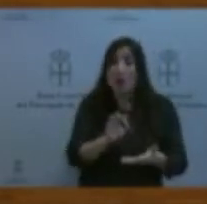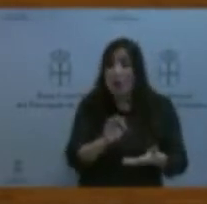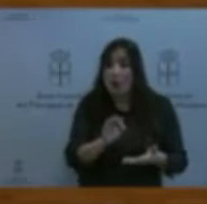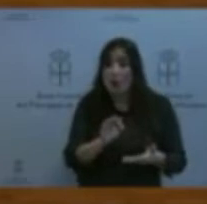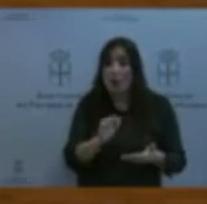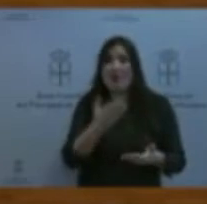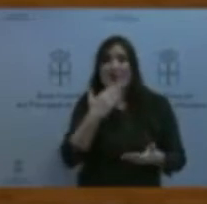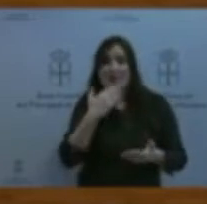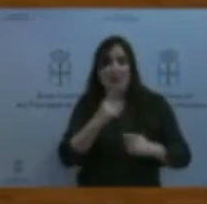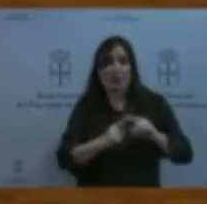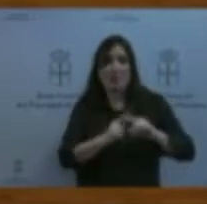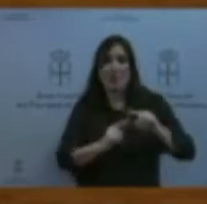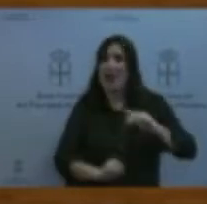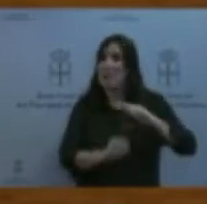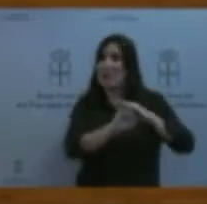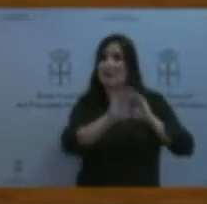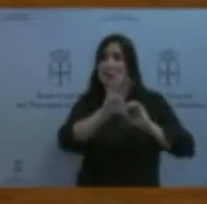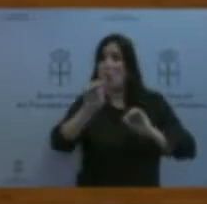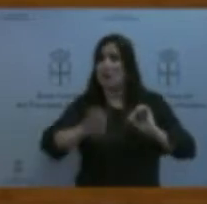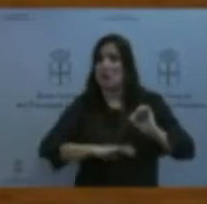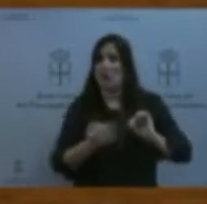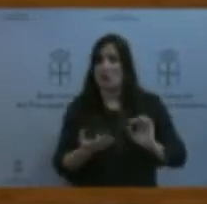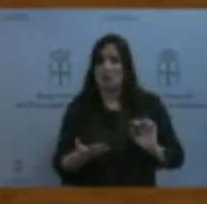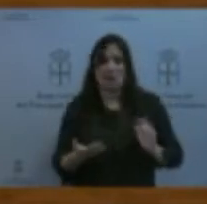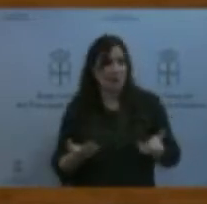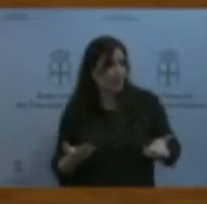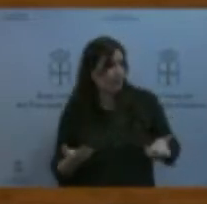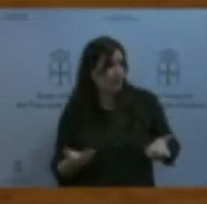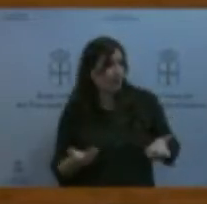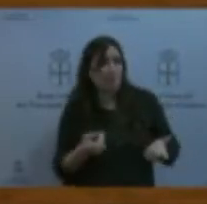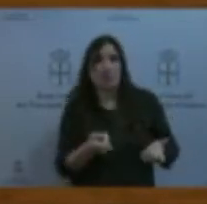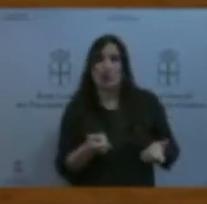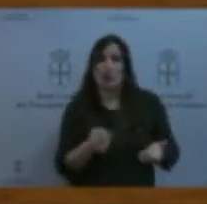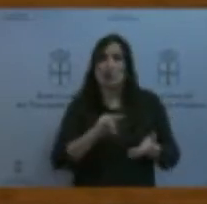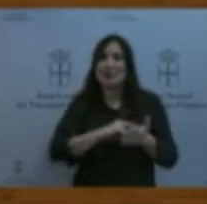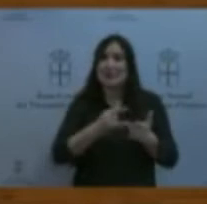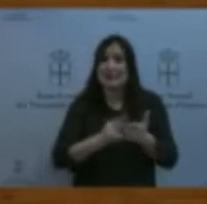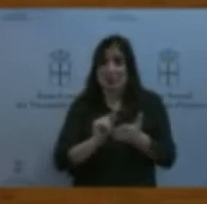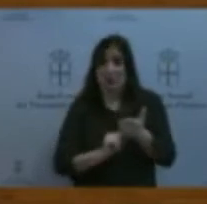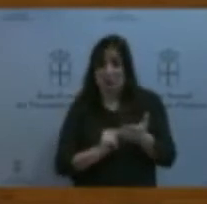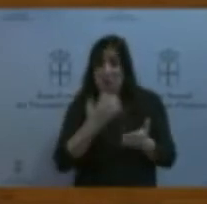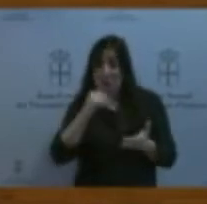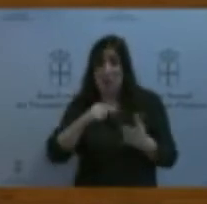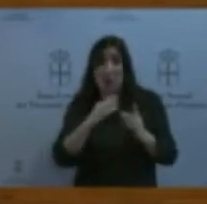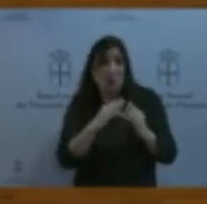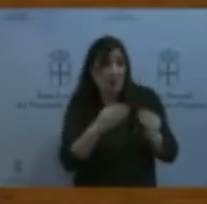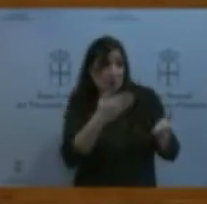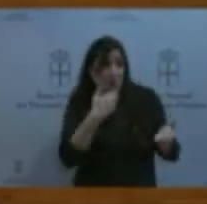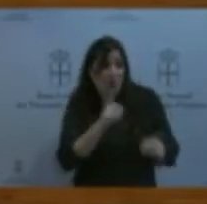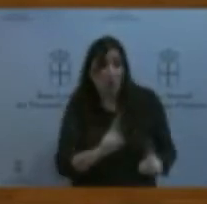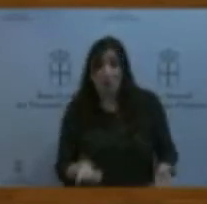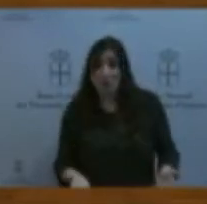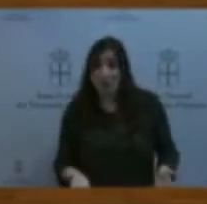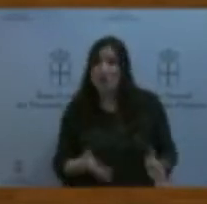de la realidad del sistema de contratación de la universidad, por ejemplo. Por lo tanto, están dejando fuera a una buena parte de los